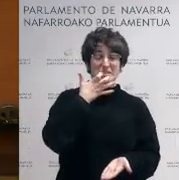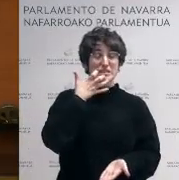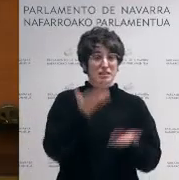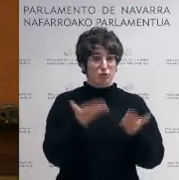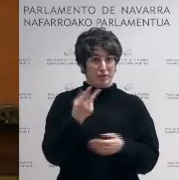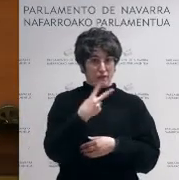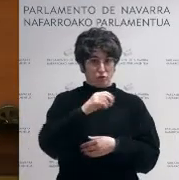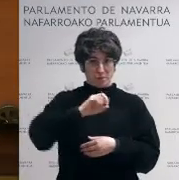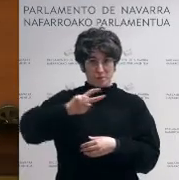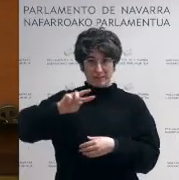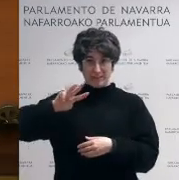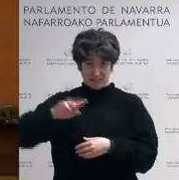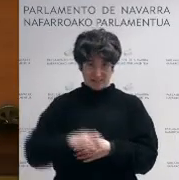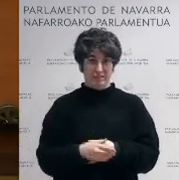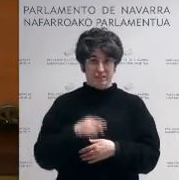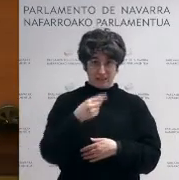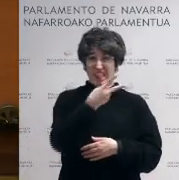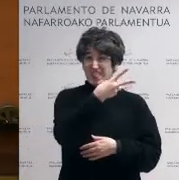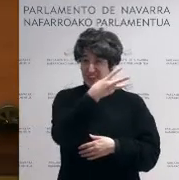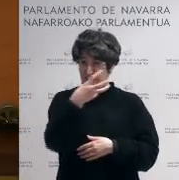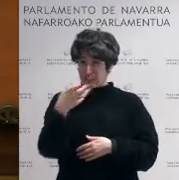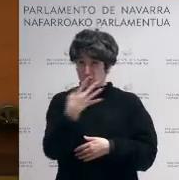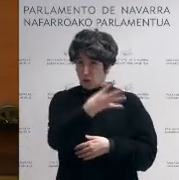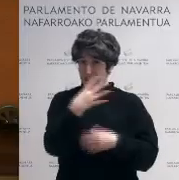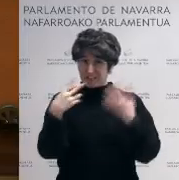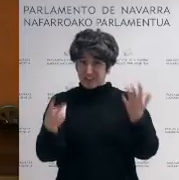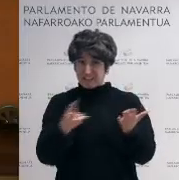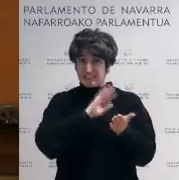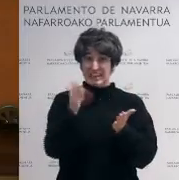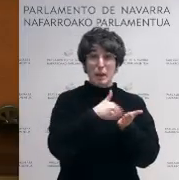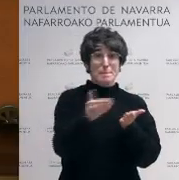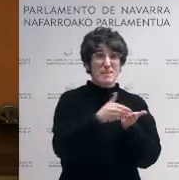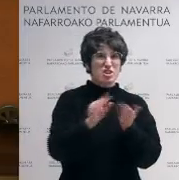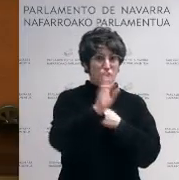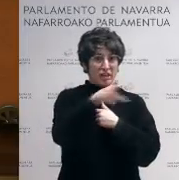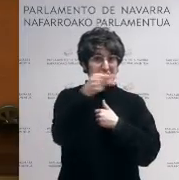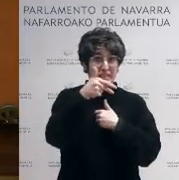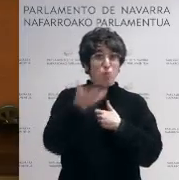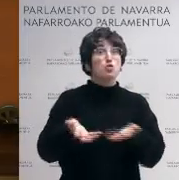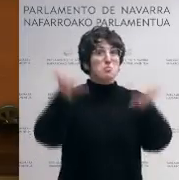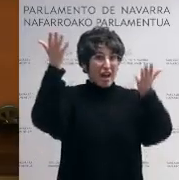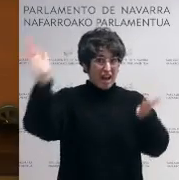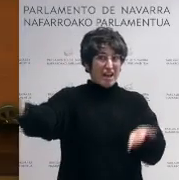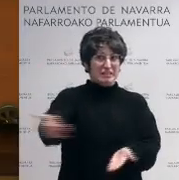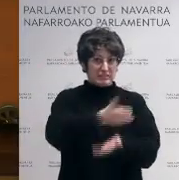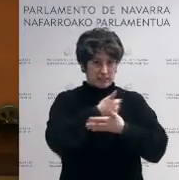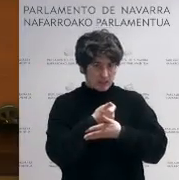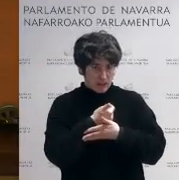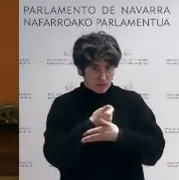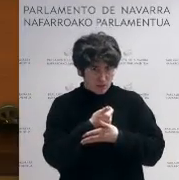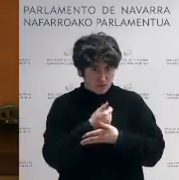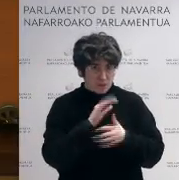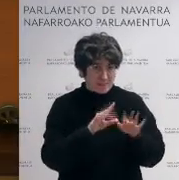2023. 347 millones de euros más de ingresos y no pueden asumir esta decisión.